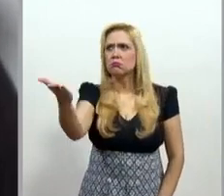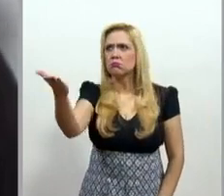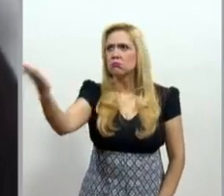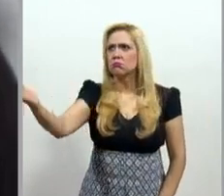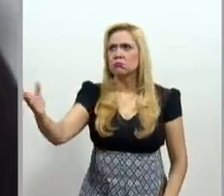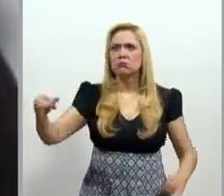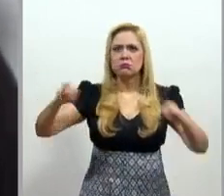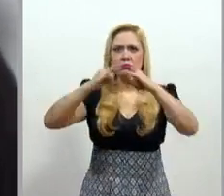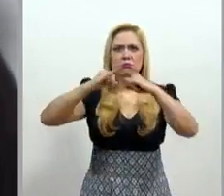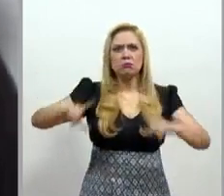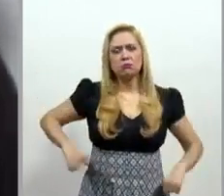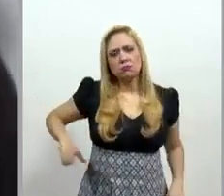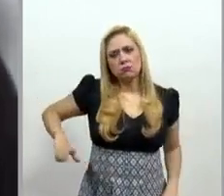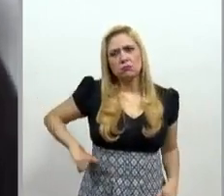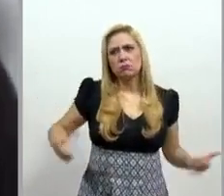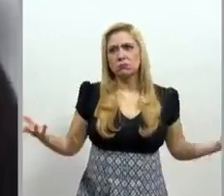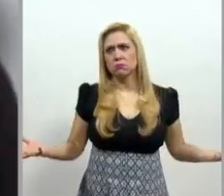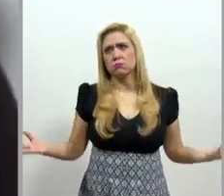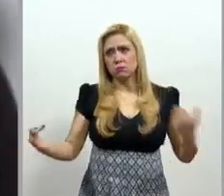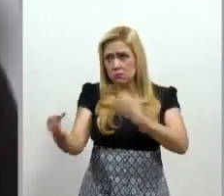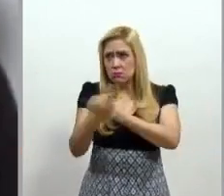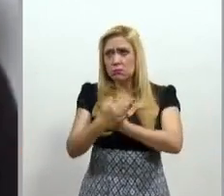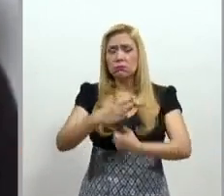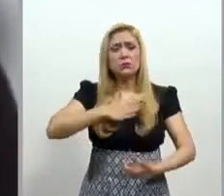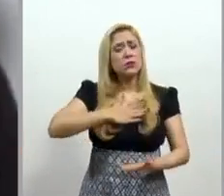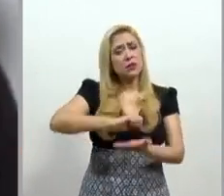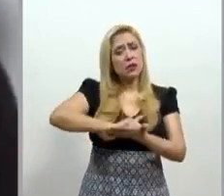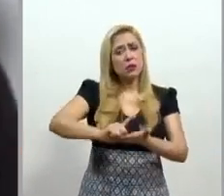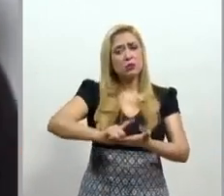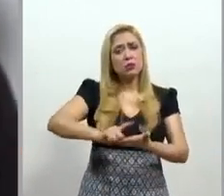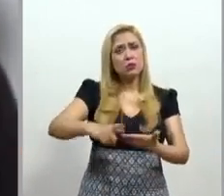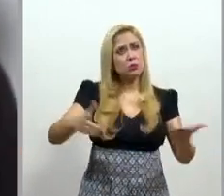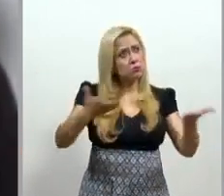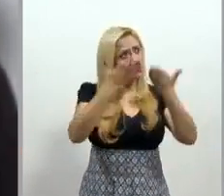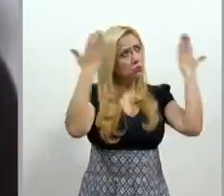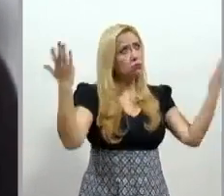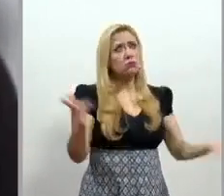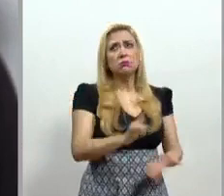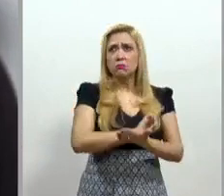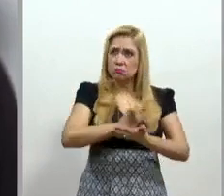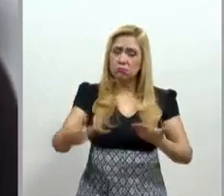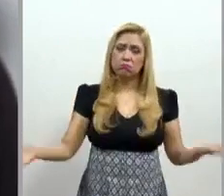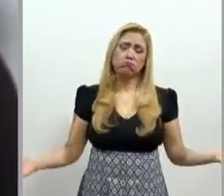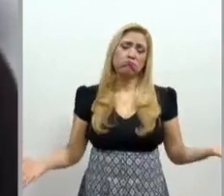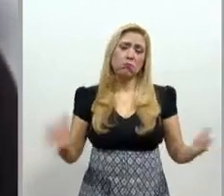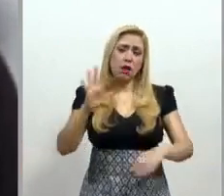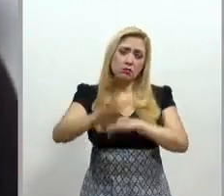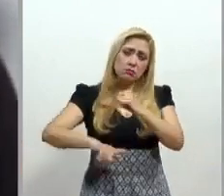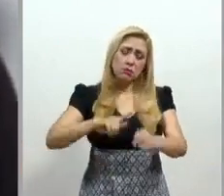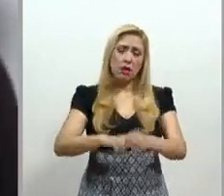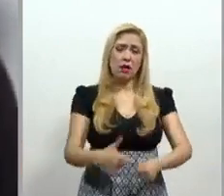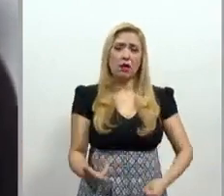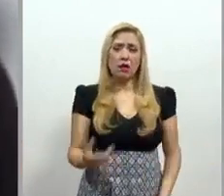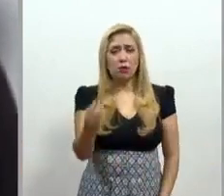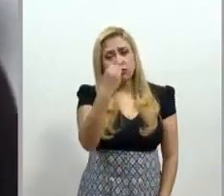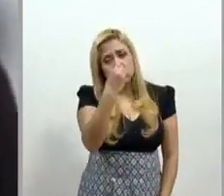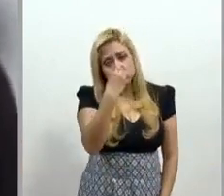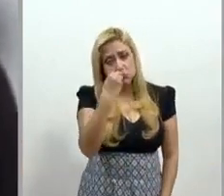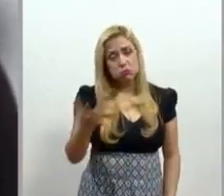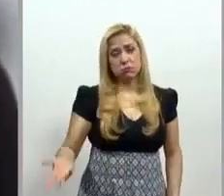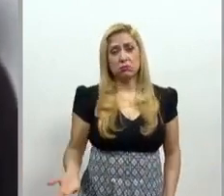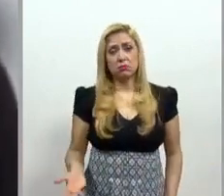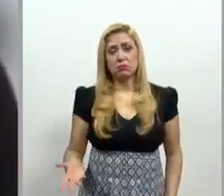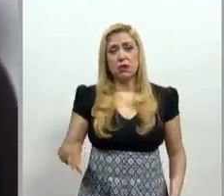gobierno buscando que se proteja su derecho al ambiente sano, a la vida, a los alimentos, alegando que el